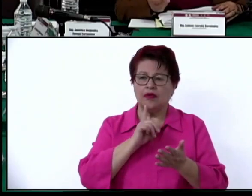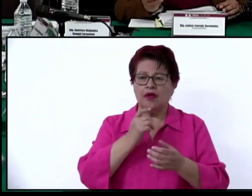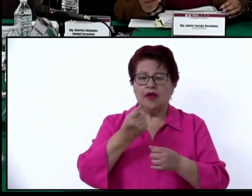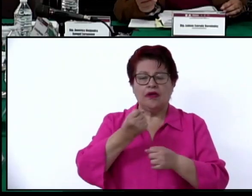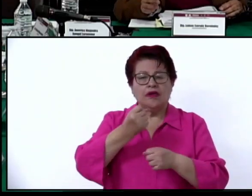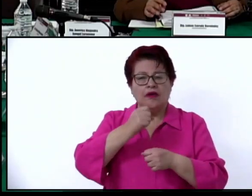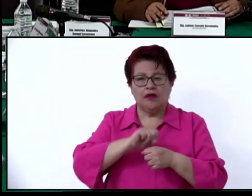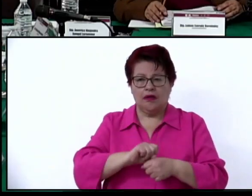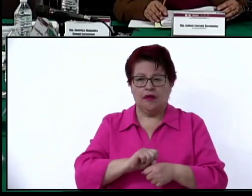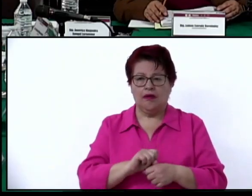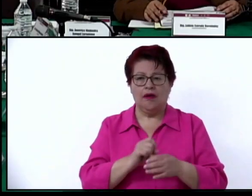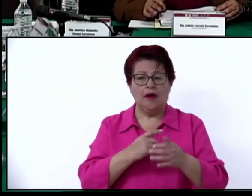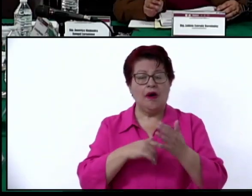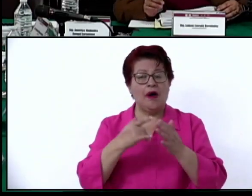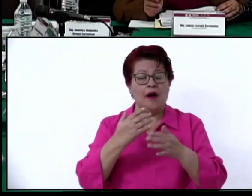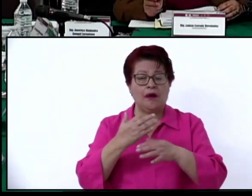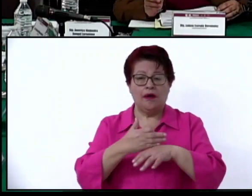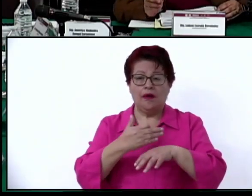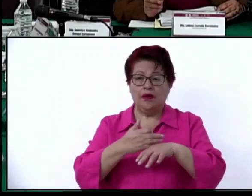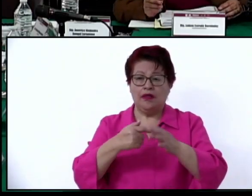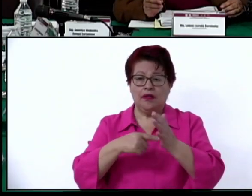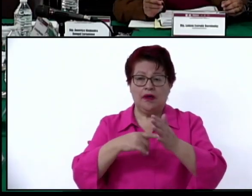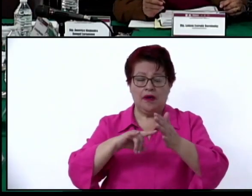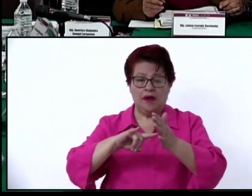secretaria. Siendo las